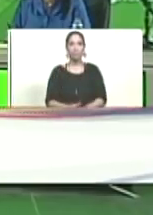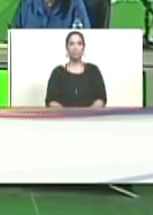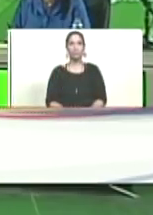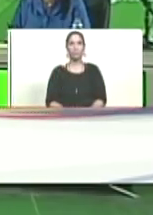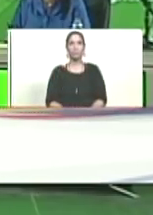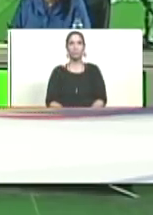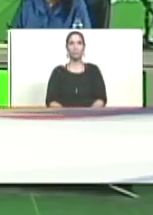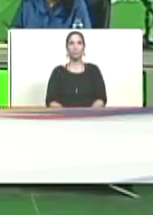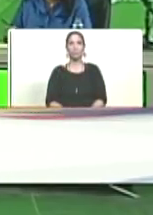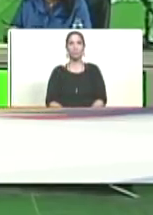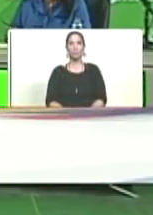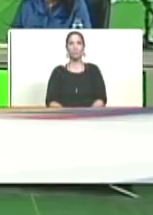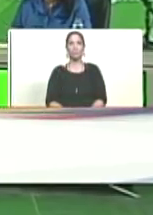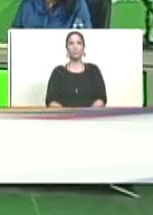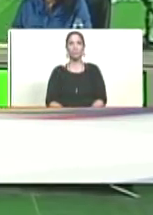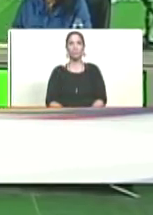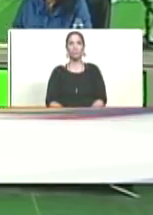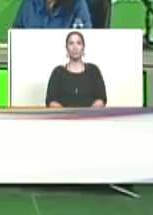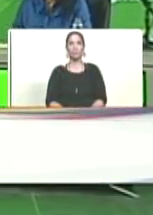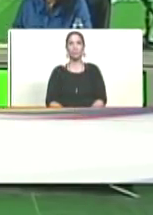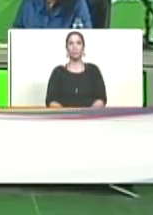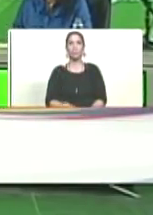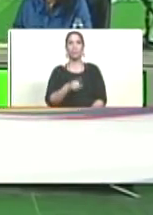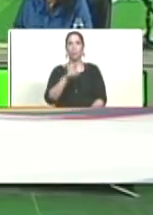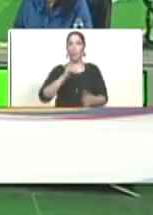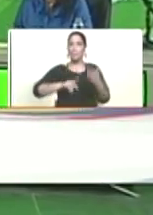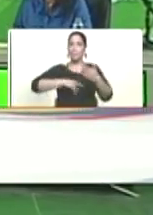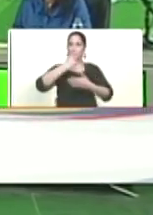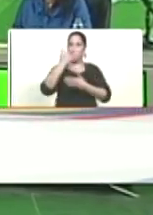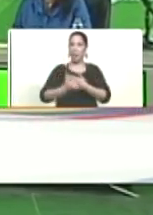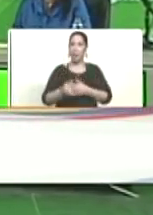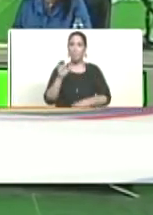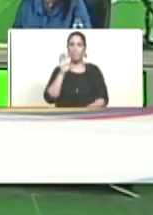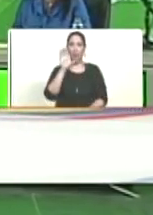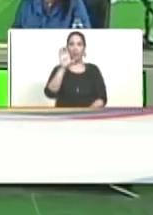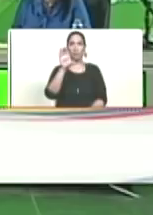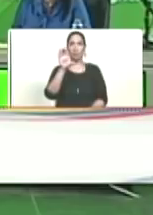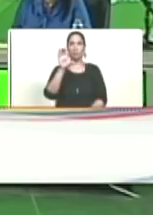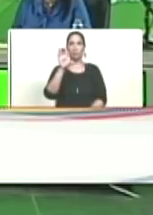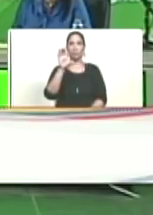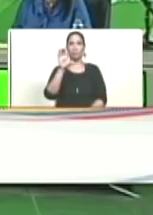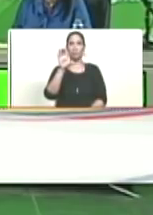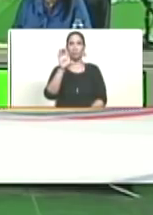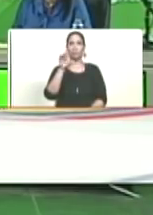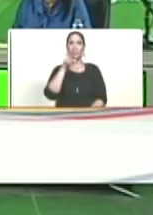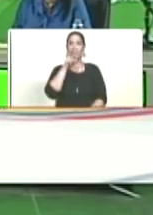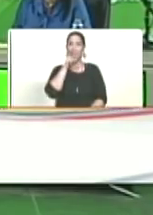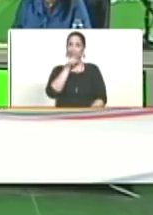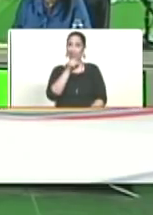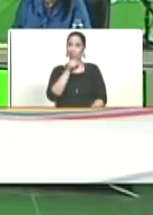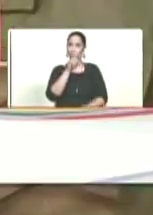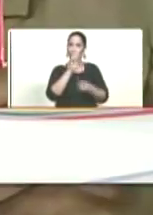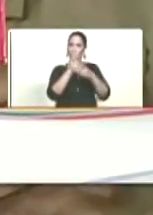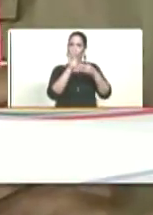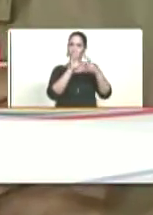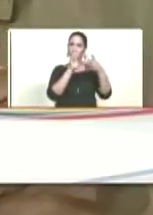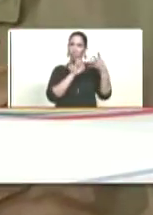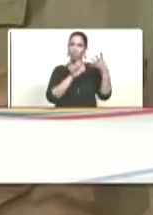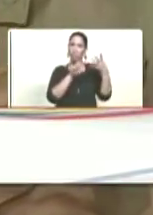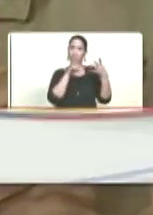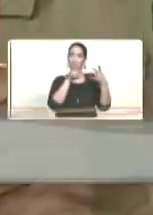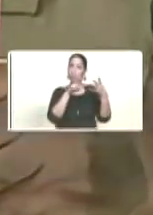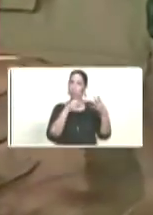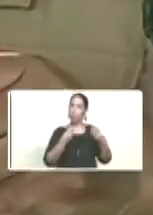Quinto punto. Plan de la patria, aquí está. Esto es lo estratégico. Esto es lo vital.